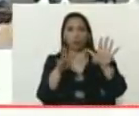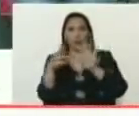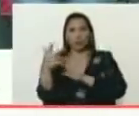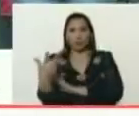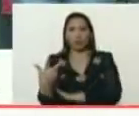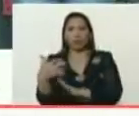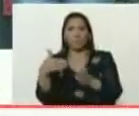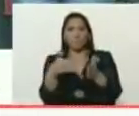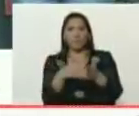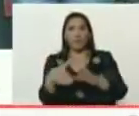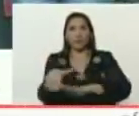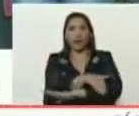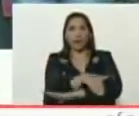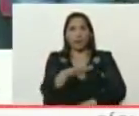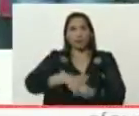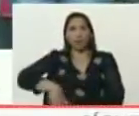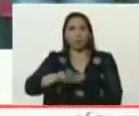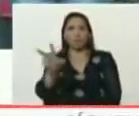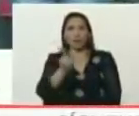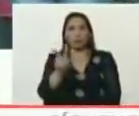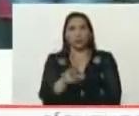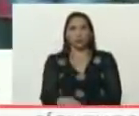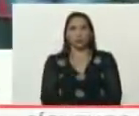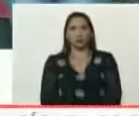293.000 calles en todo el país.